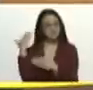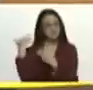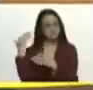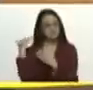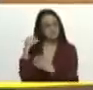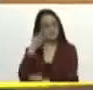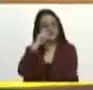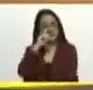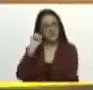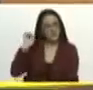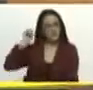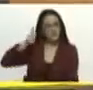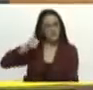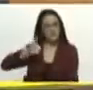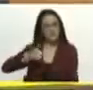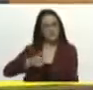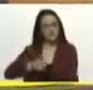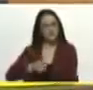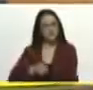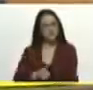tantos años sin